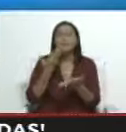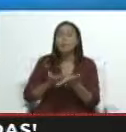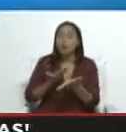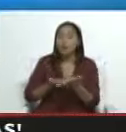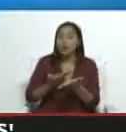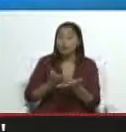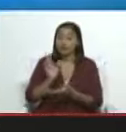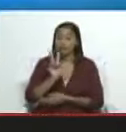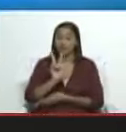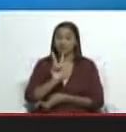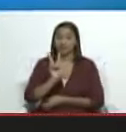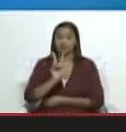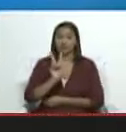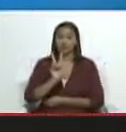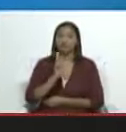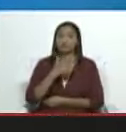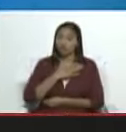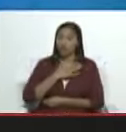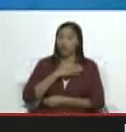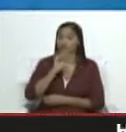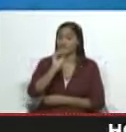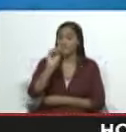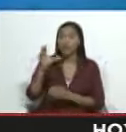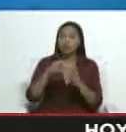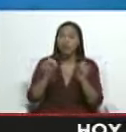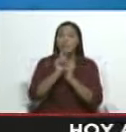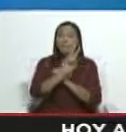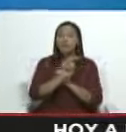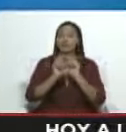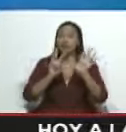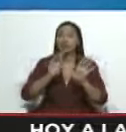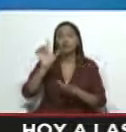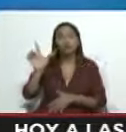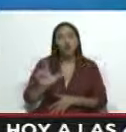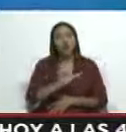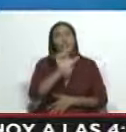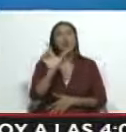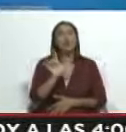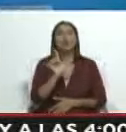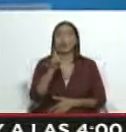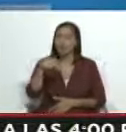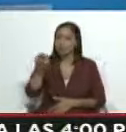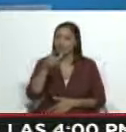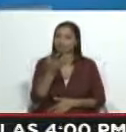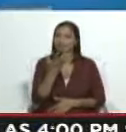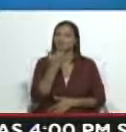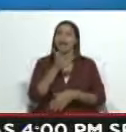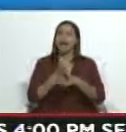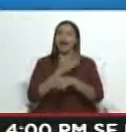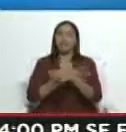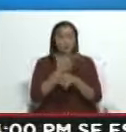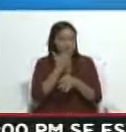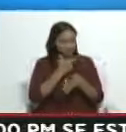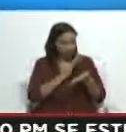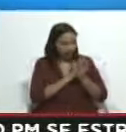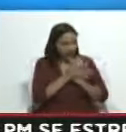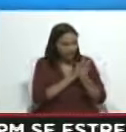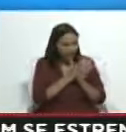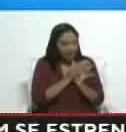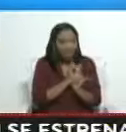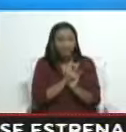julio yo llamo al país a que se desayune con una arepa y vaya a votar.